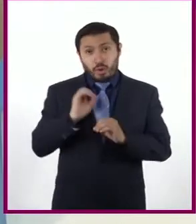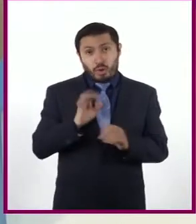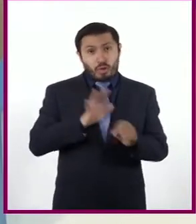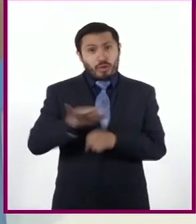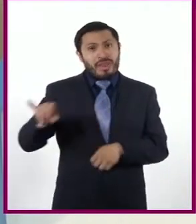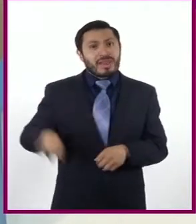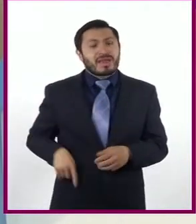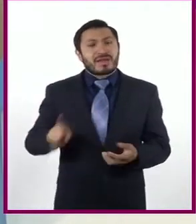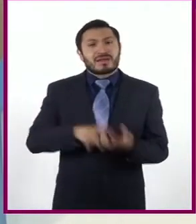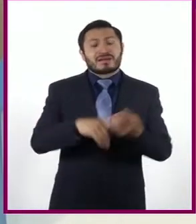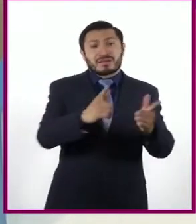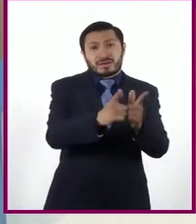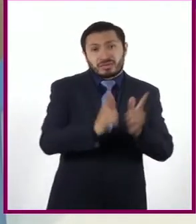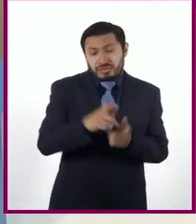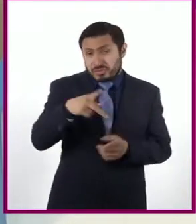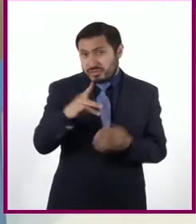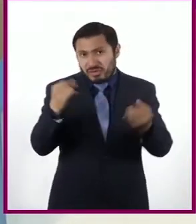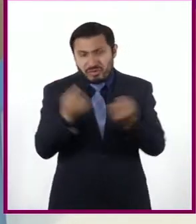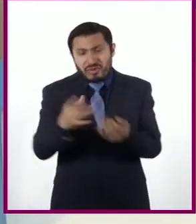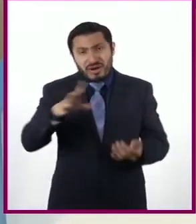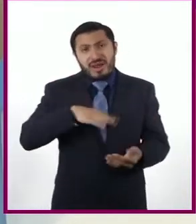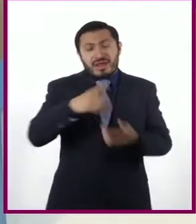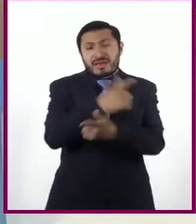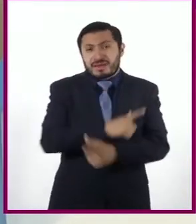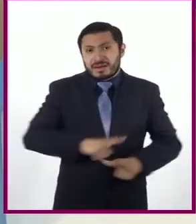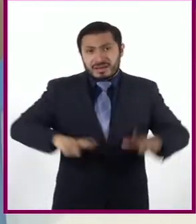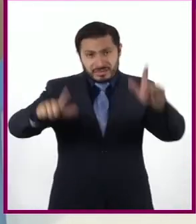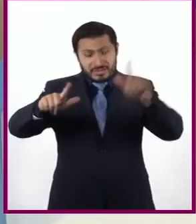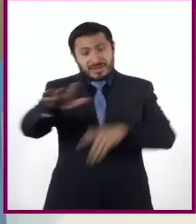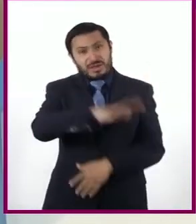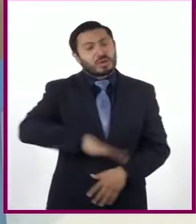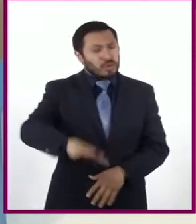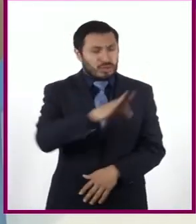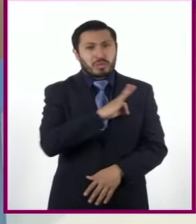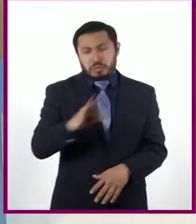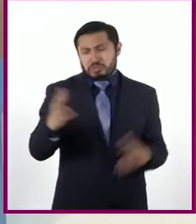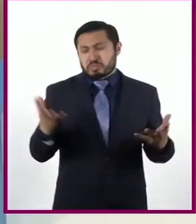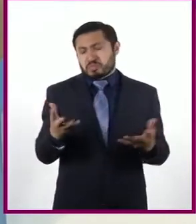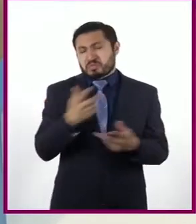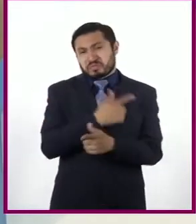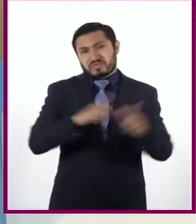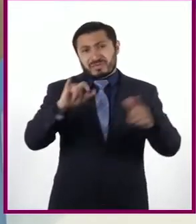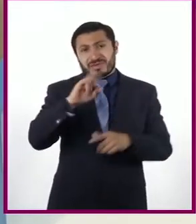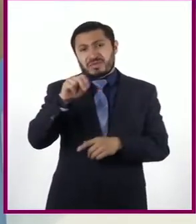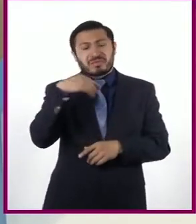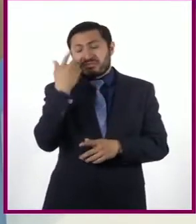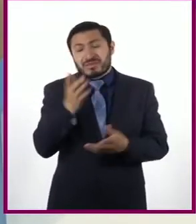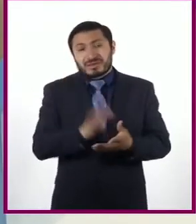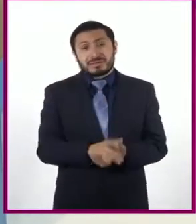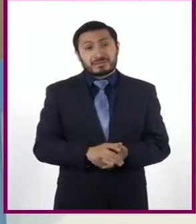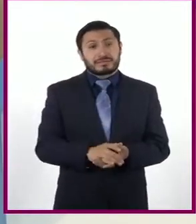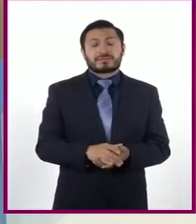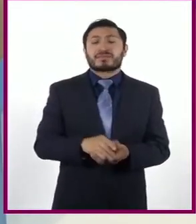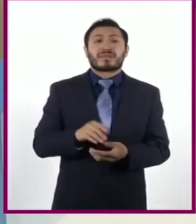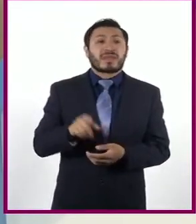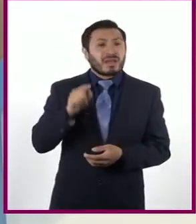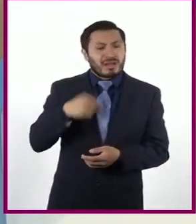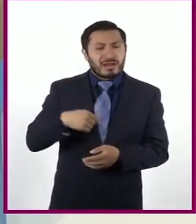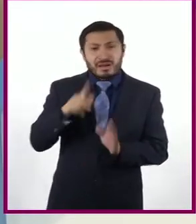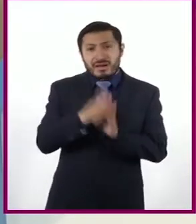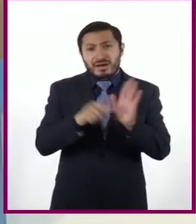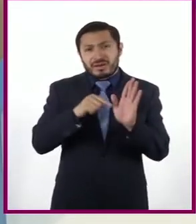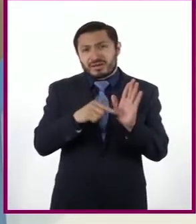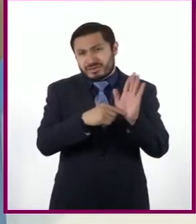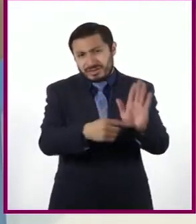pero también se relaciona con la libertad que tenemos de hacerlo. Alejandra, mientras se reproducía el video, te vi haciendo un